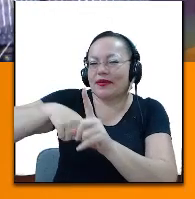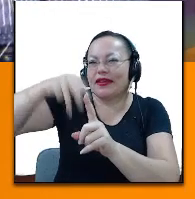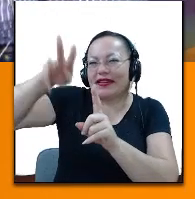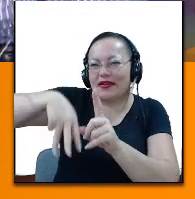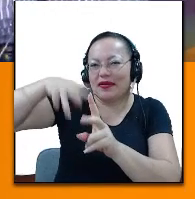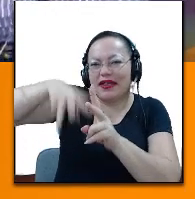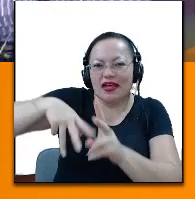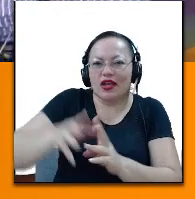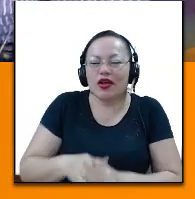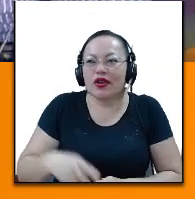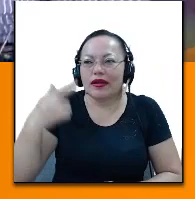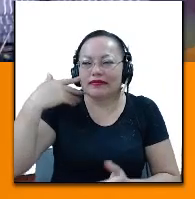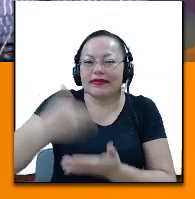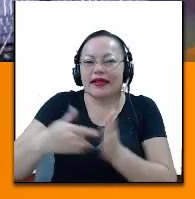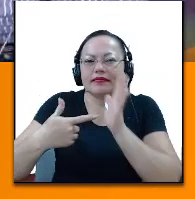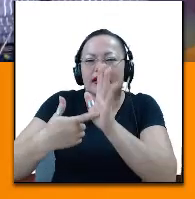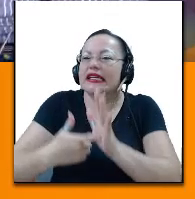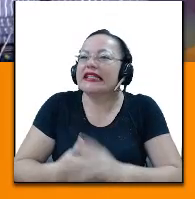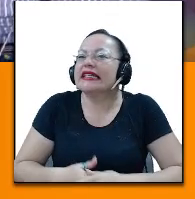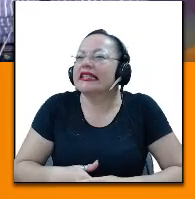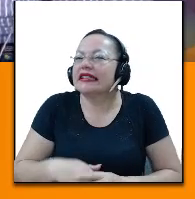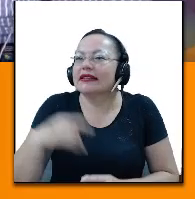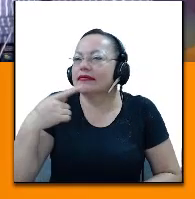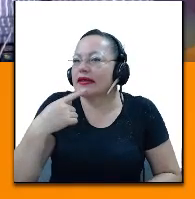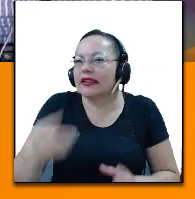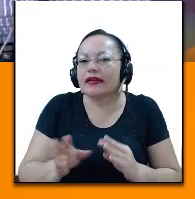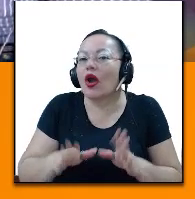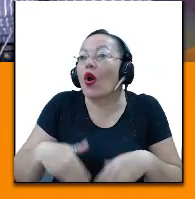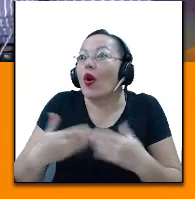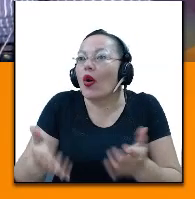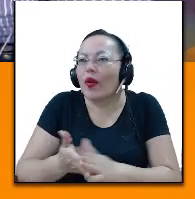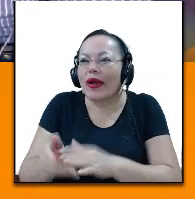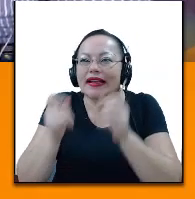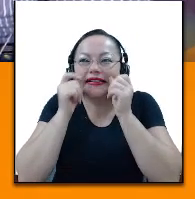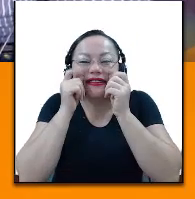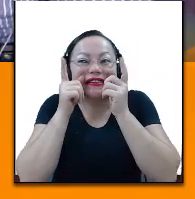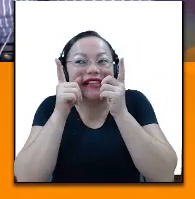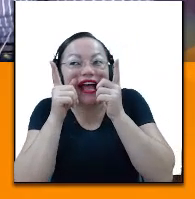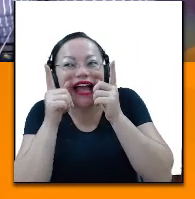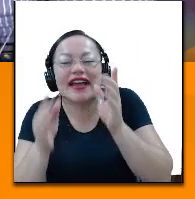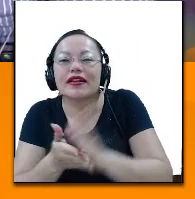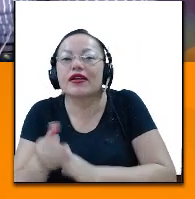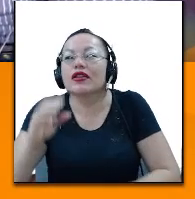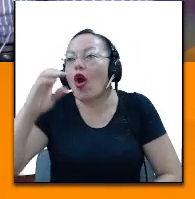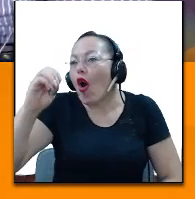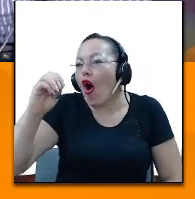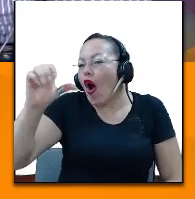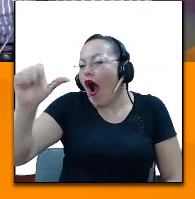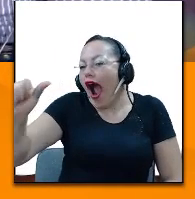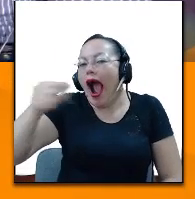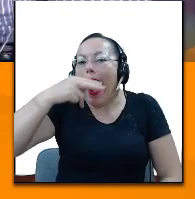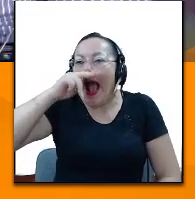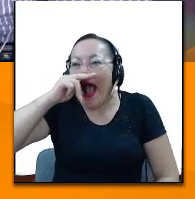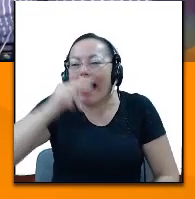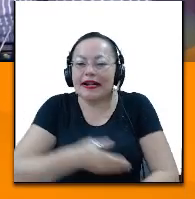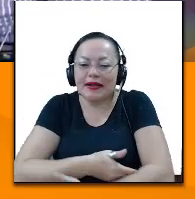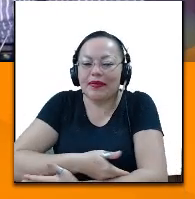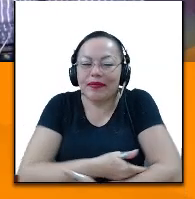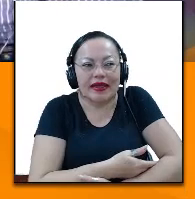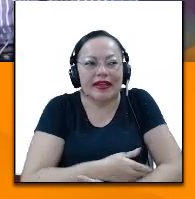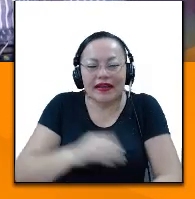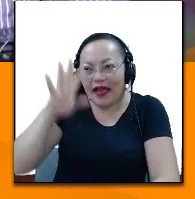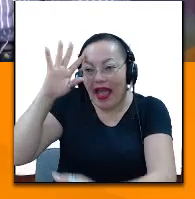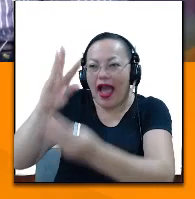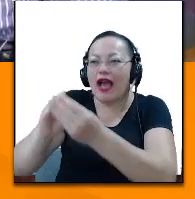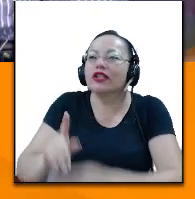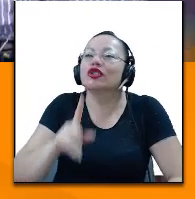aún, todavía no han revelado, dijeron que la sorpresa de para saber si era niño o niño, lo que esperan ellos dos va a